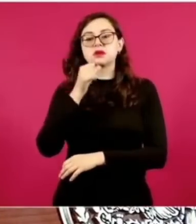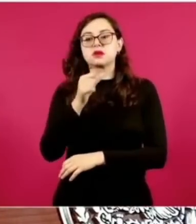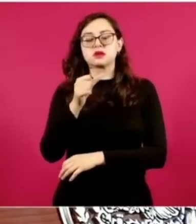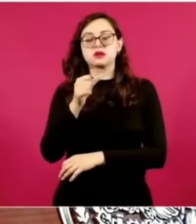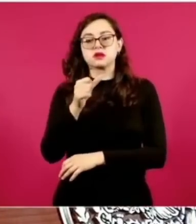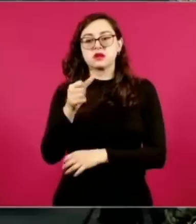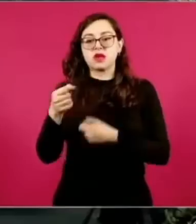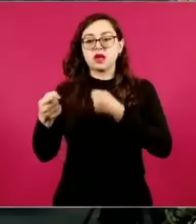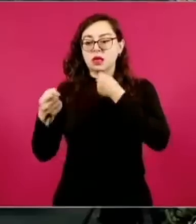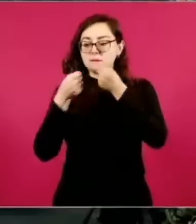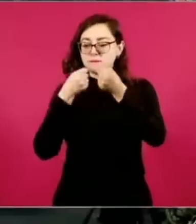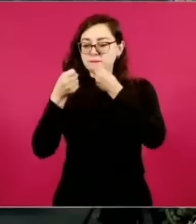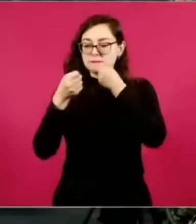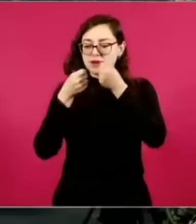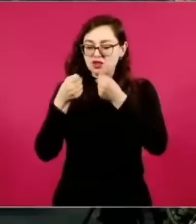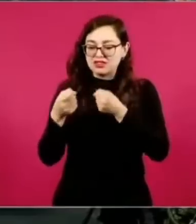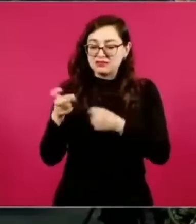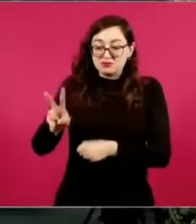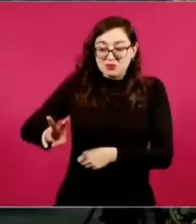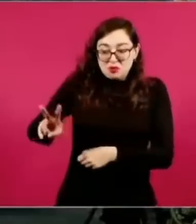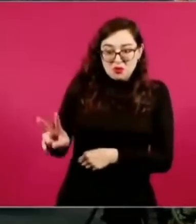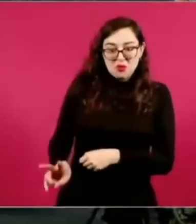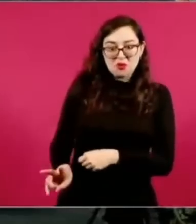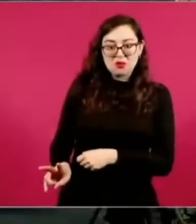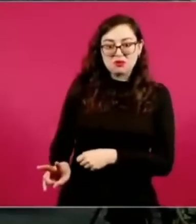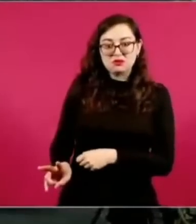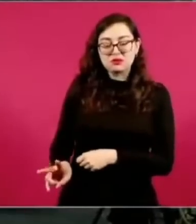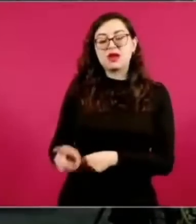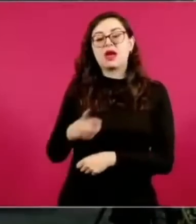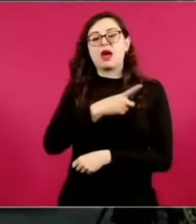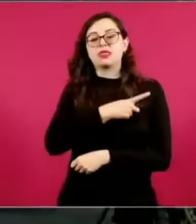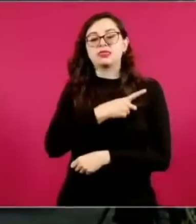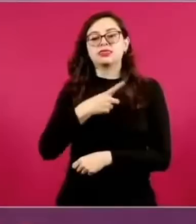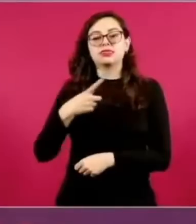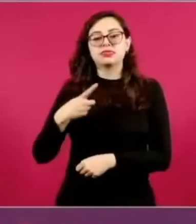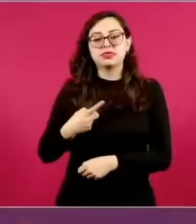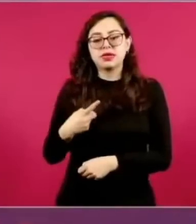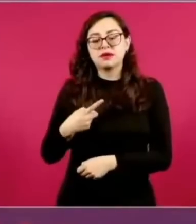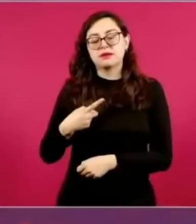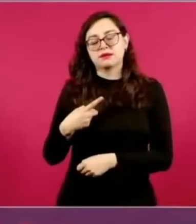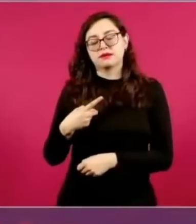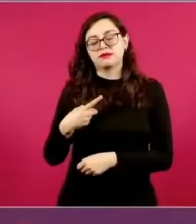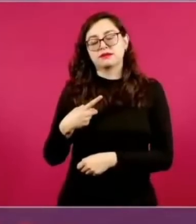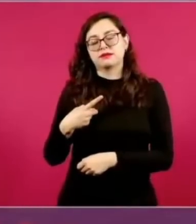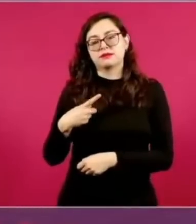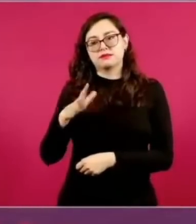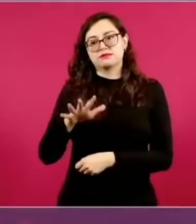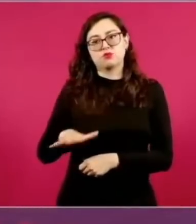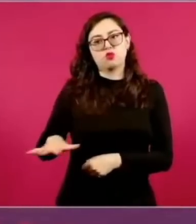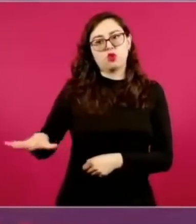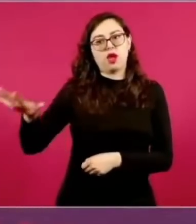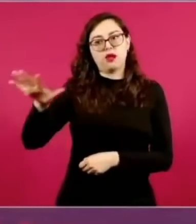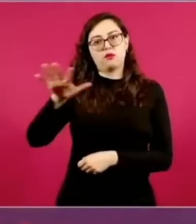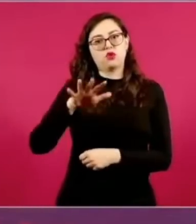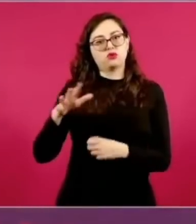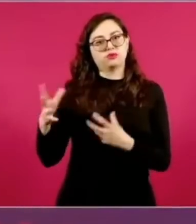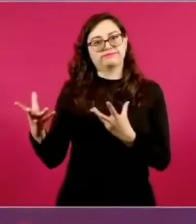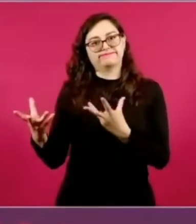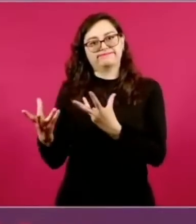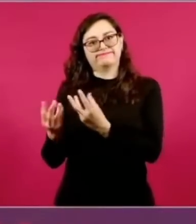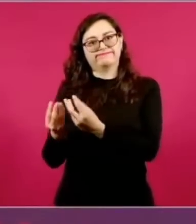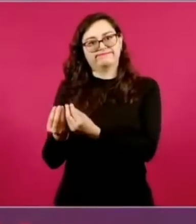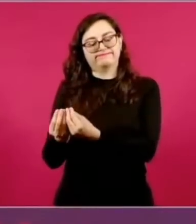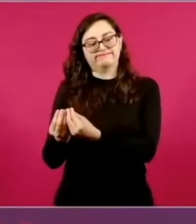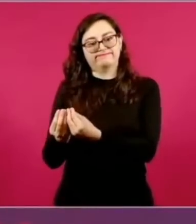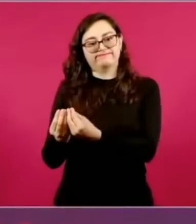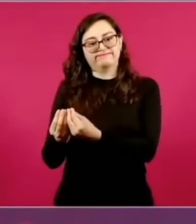siempre tiene que estar lo más cercano posible al pueblo